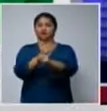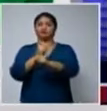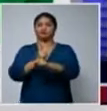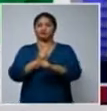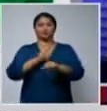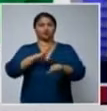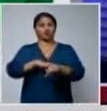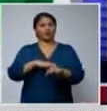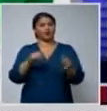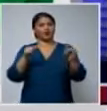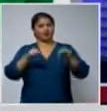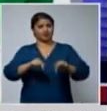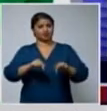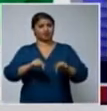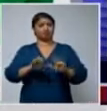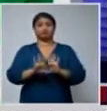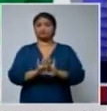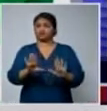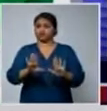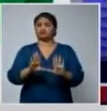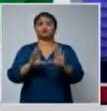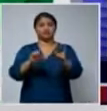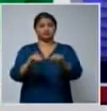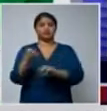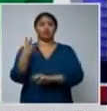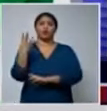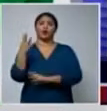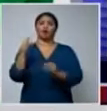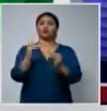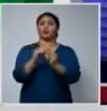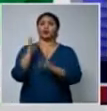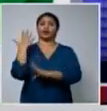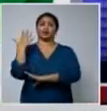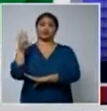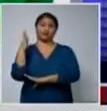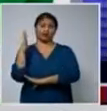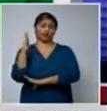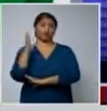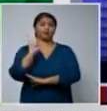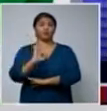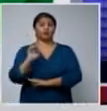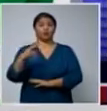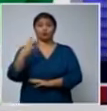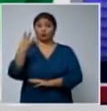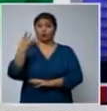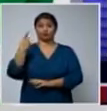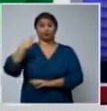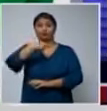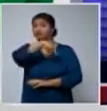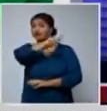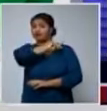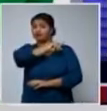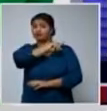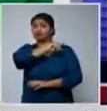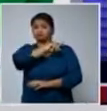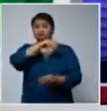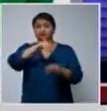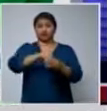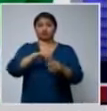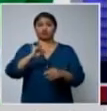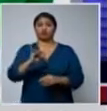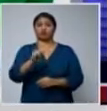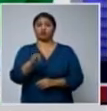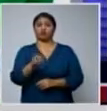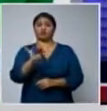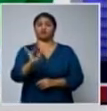de infección en el extranjero, y con estos 4 de ayer, pues ya el 7,7% de todos